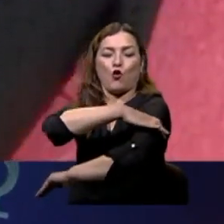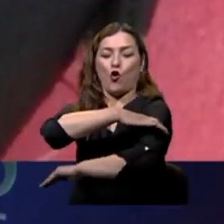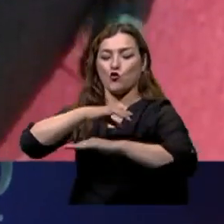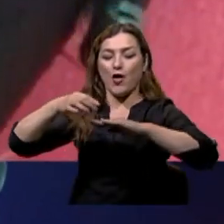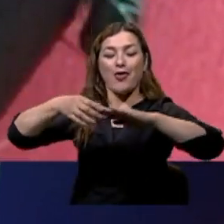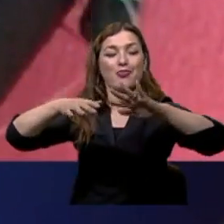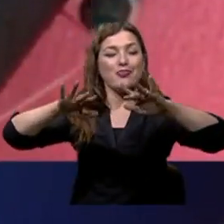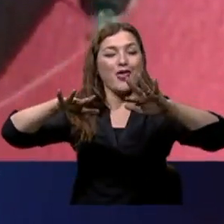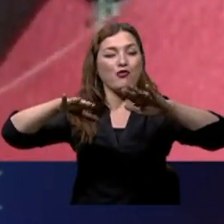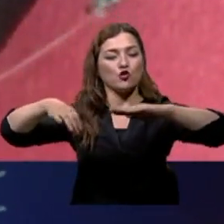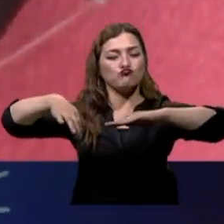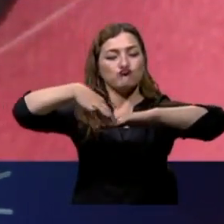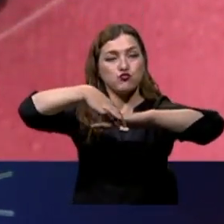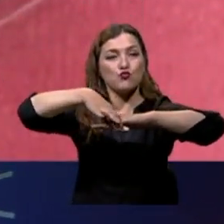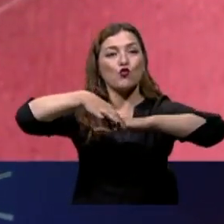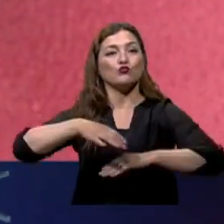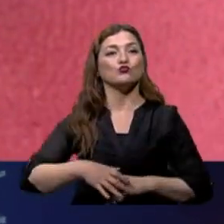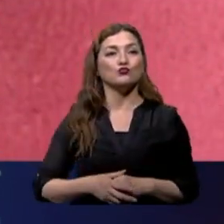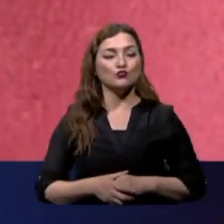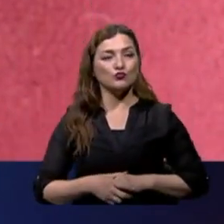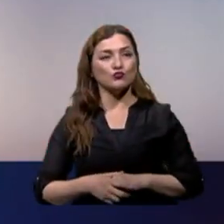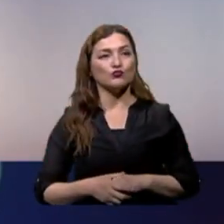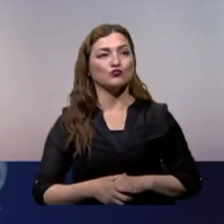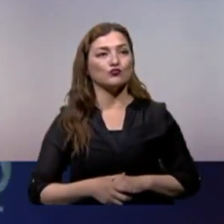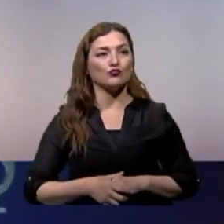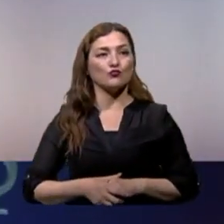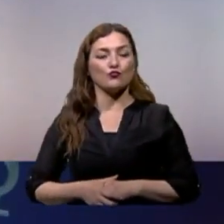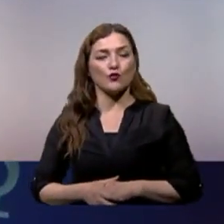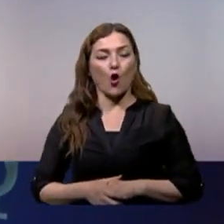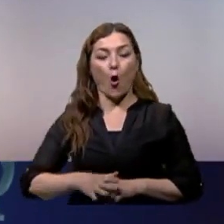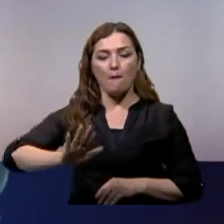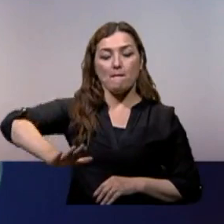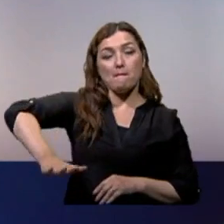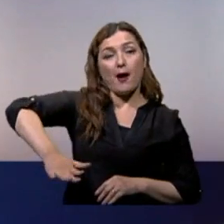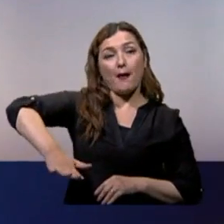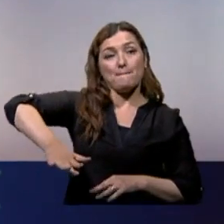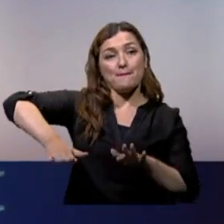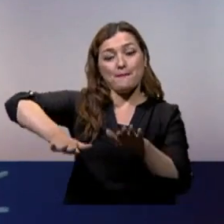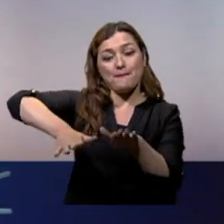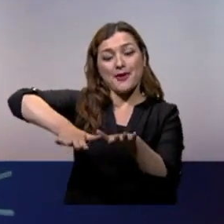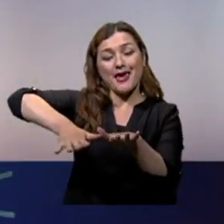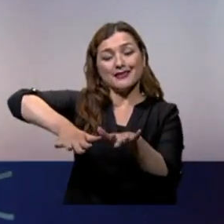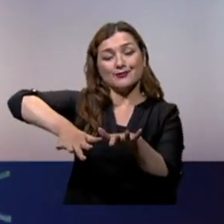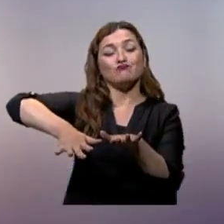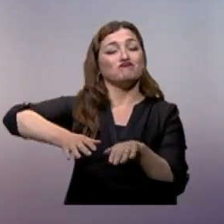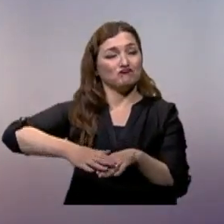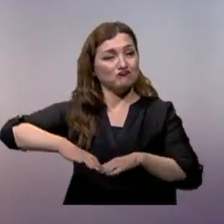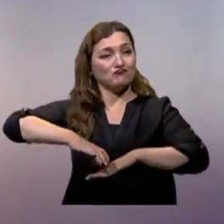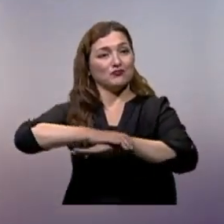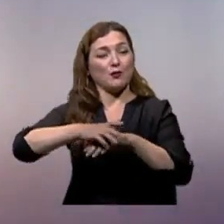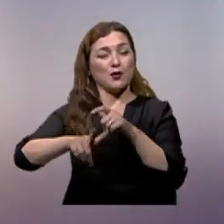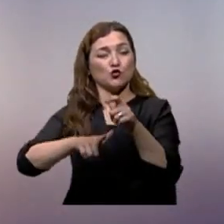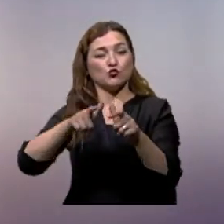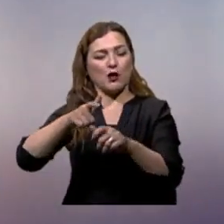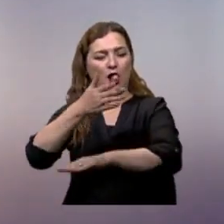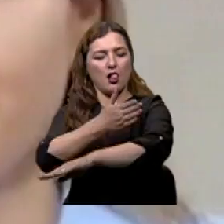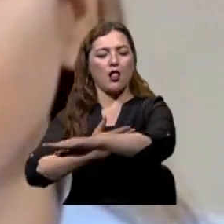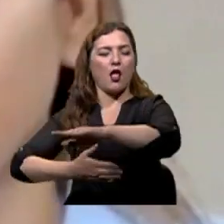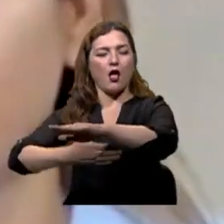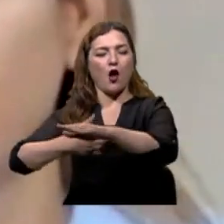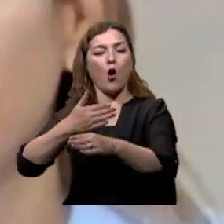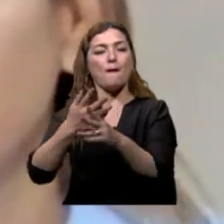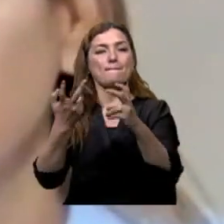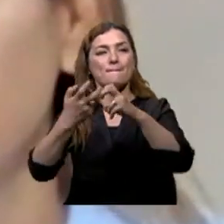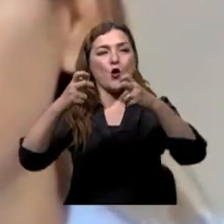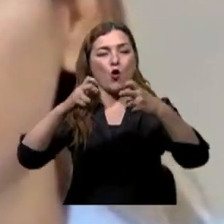dedos, y comenzamos a lanzar las prótesis para miembros inferiores. Una gama completa para personas que han sufrido algún tipo de amputación, tienen